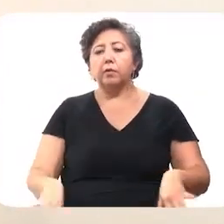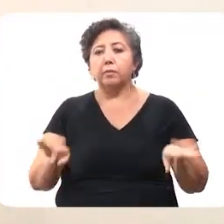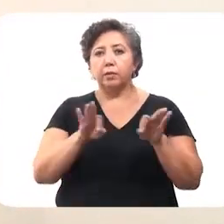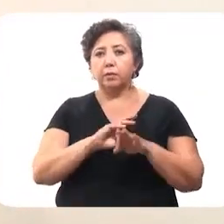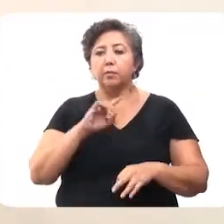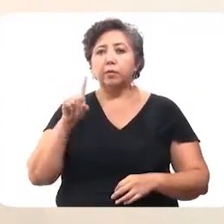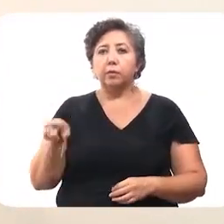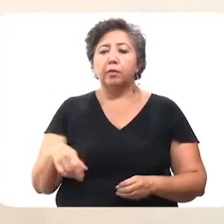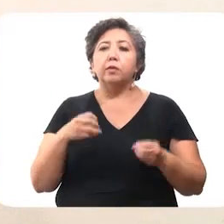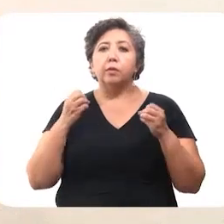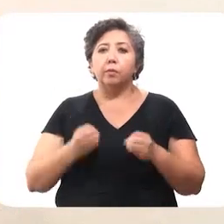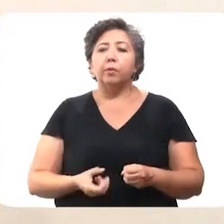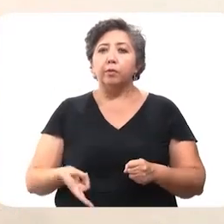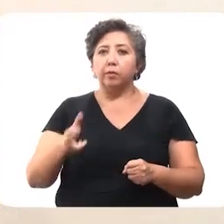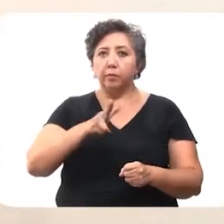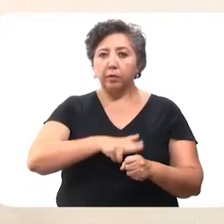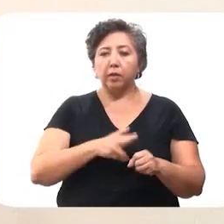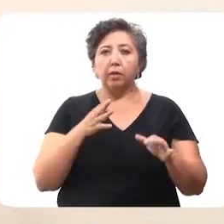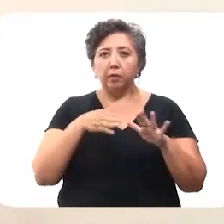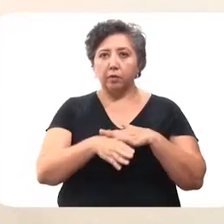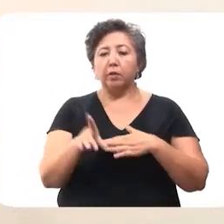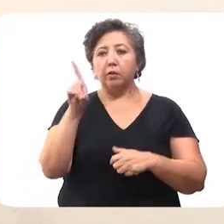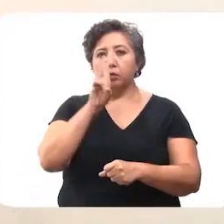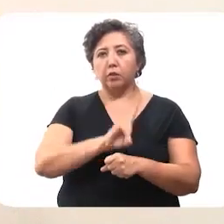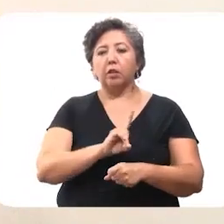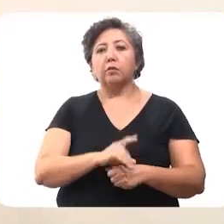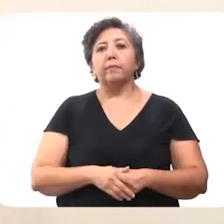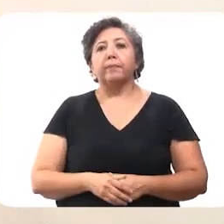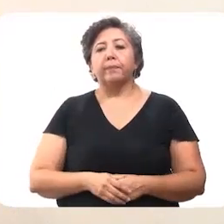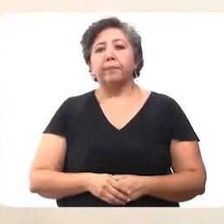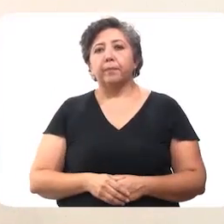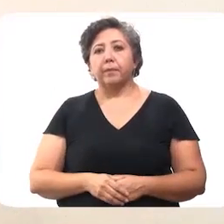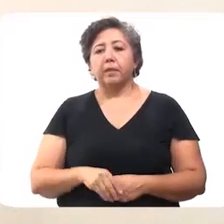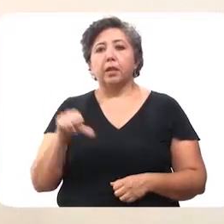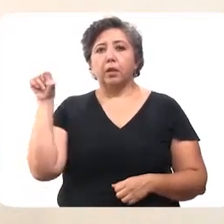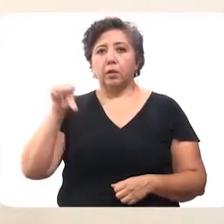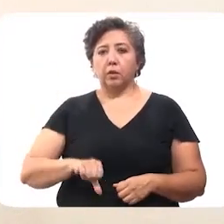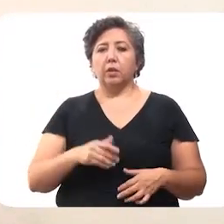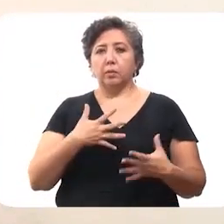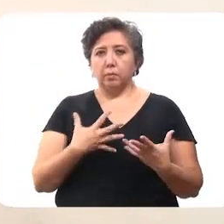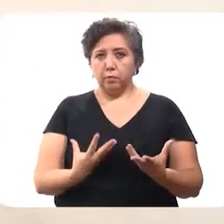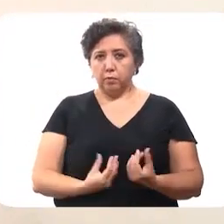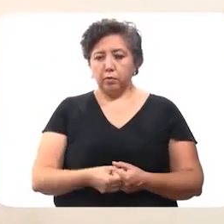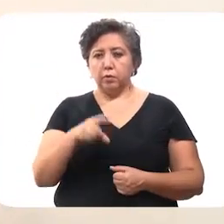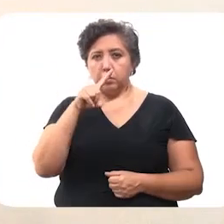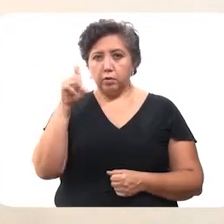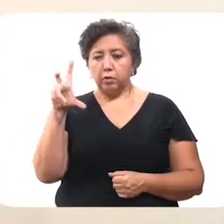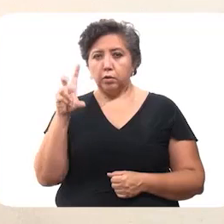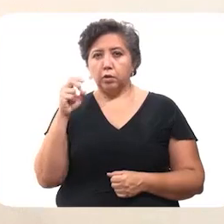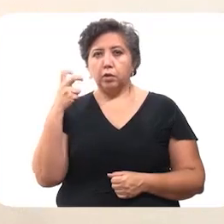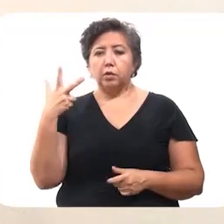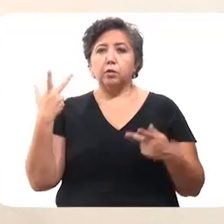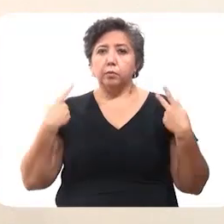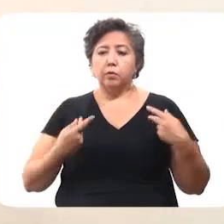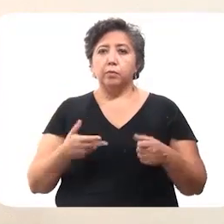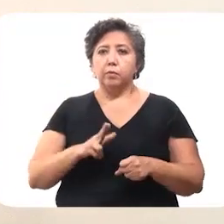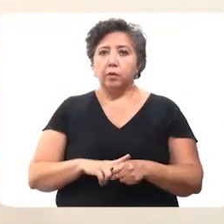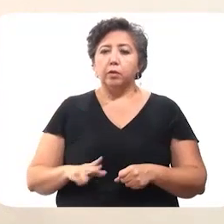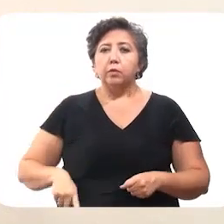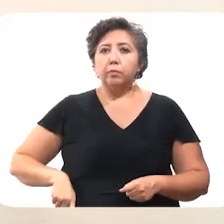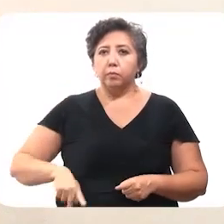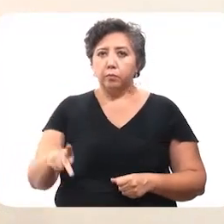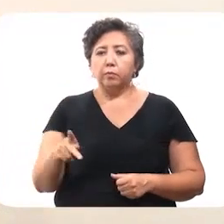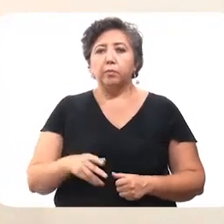económica los datos más importantes son la ocupación hospitalaria y los ingresos diarios. El día de hoy tenemos 138 pacientes en